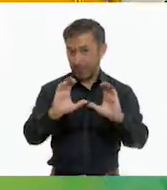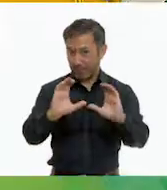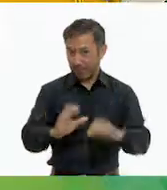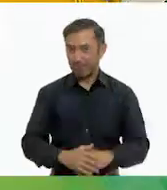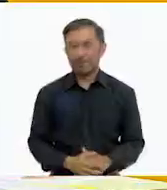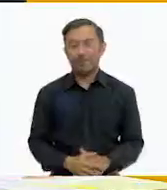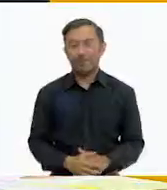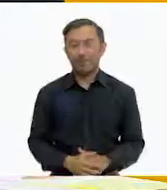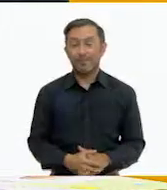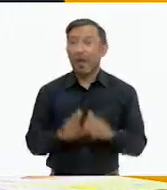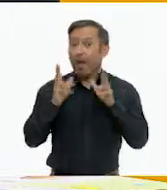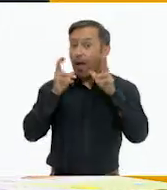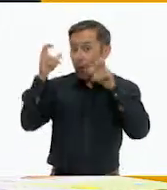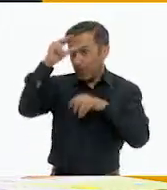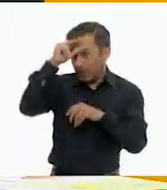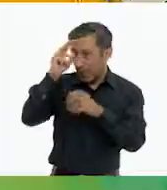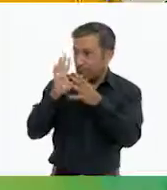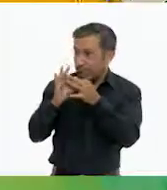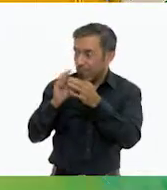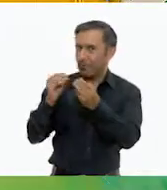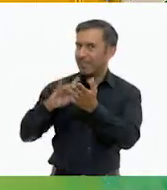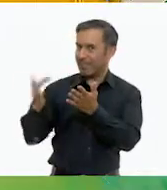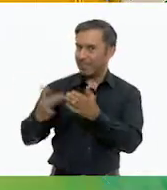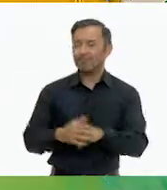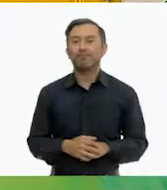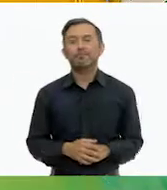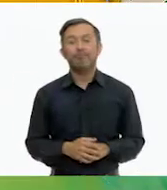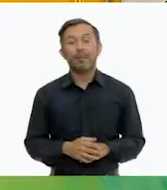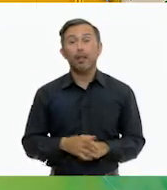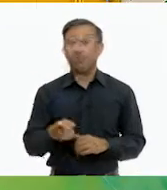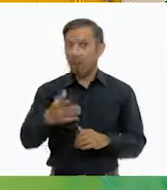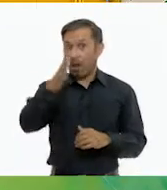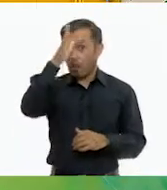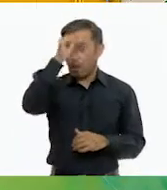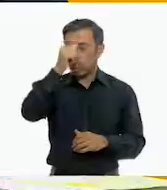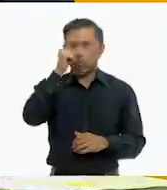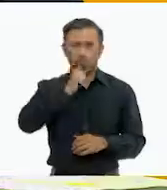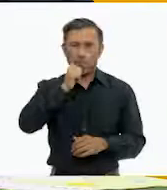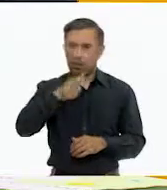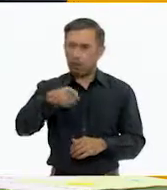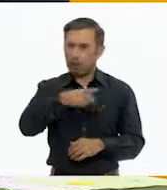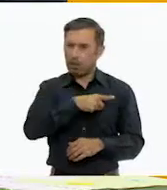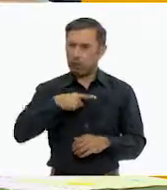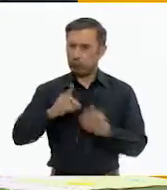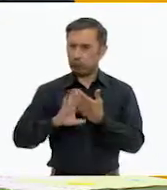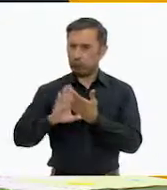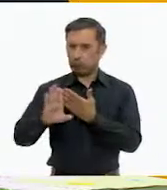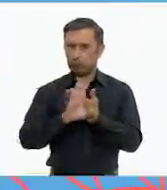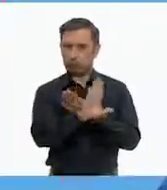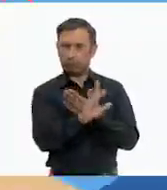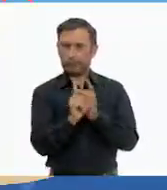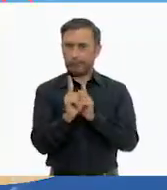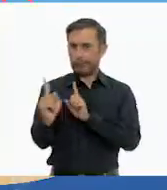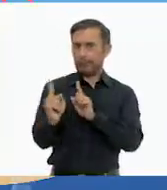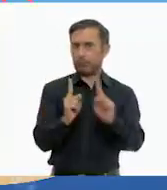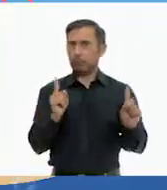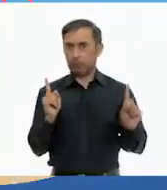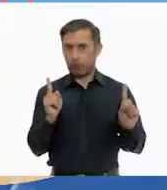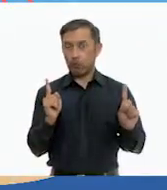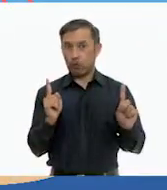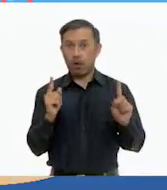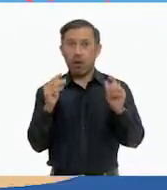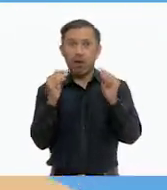Ajolisto, muchas gracias. Recuerden tomar también siempre la sana distancia por si alguien en casa los está acompañando viendo este